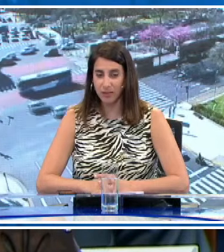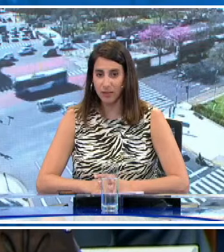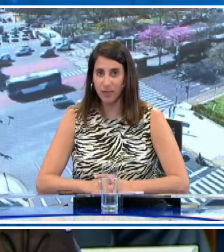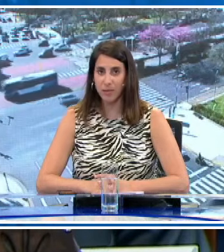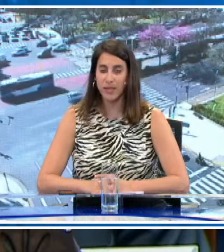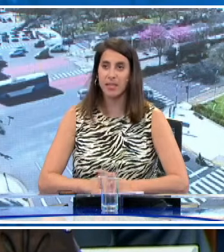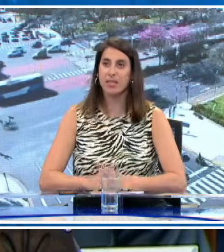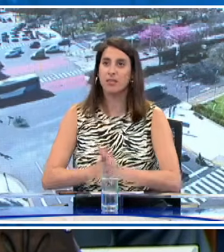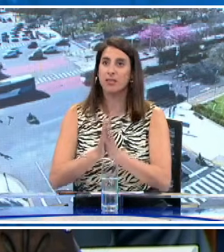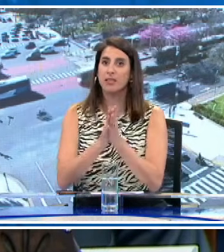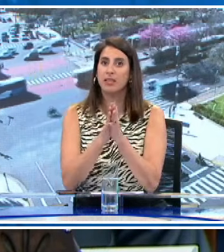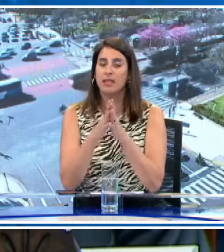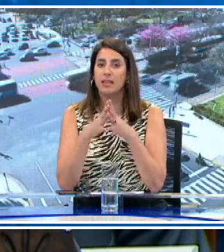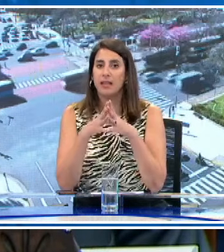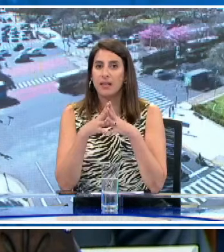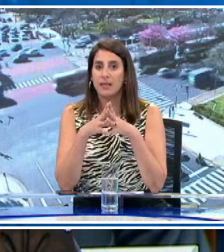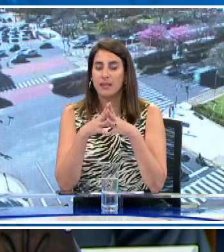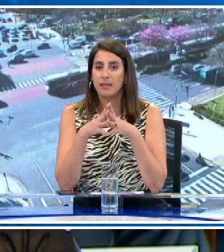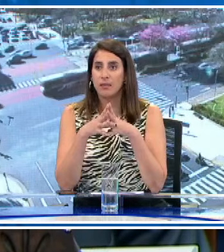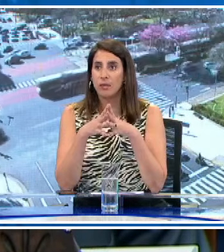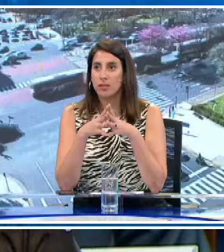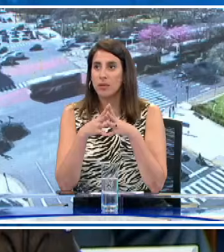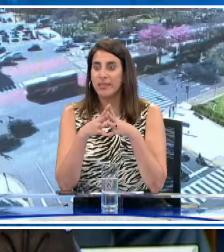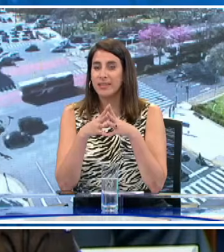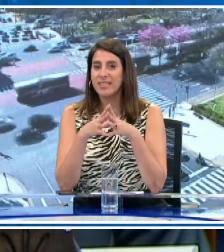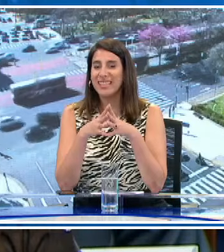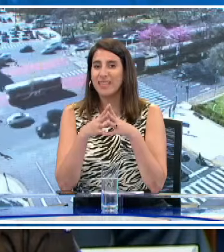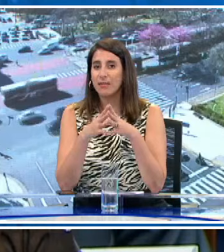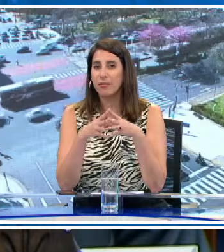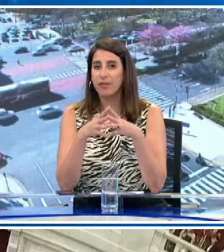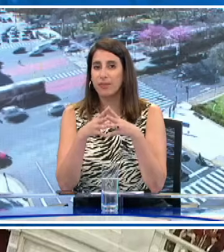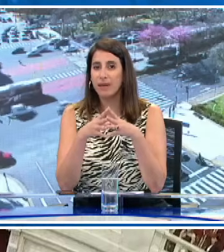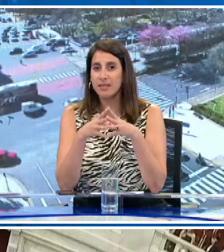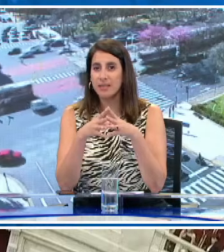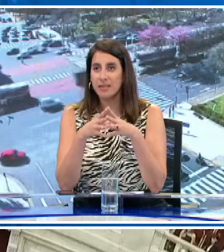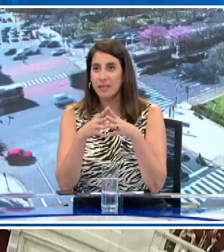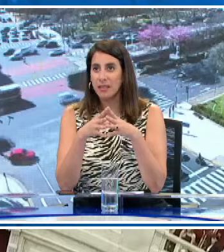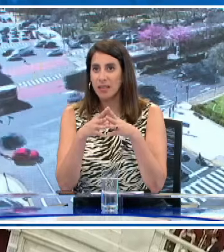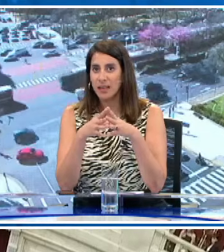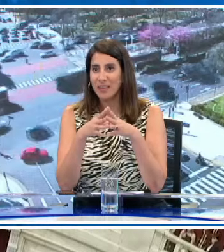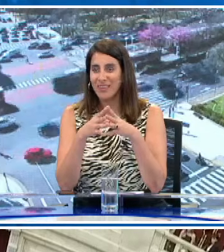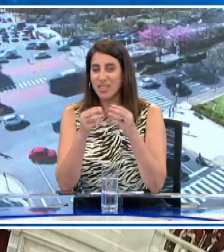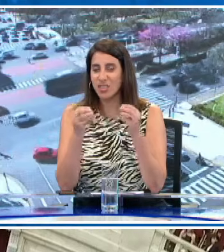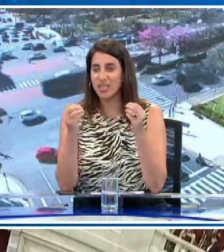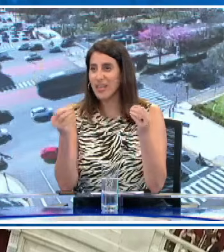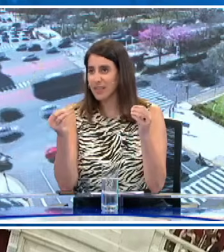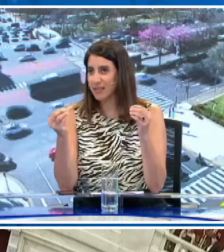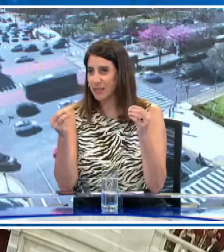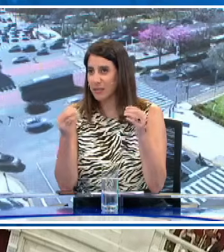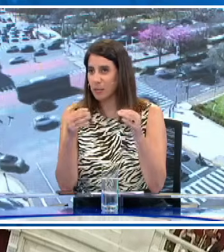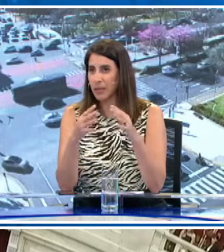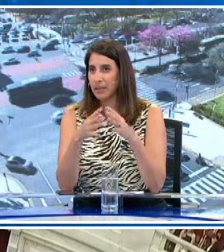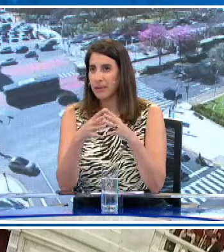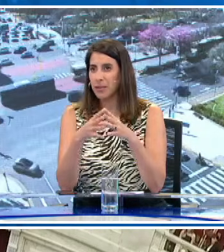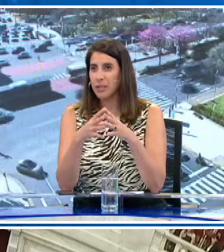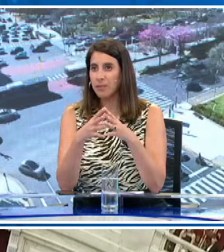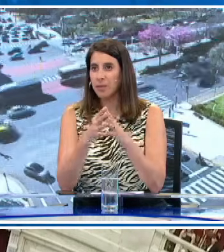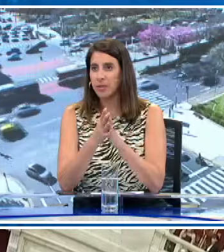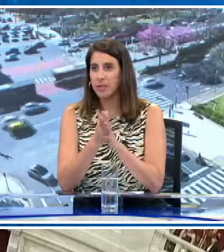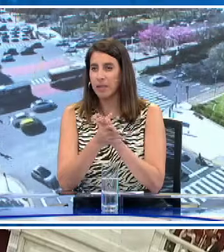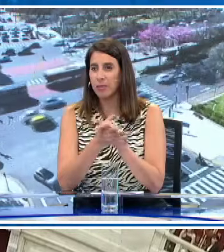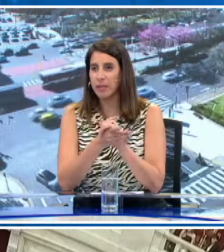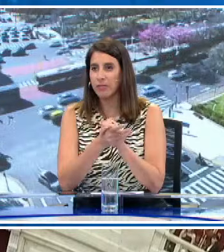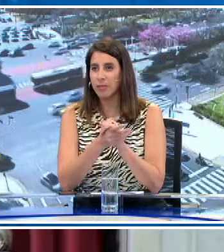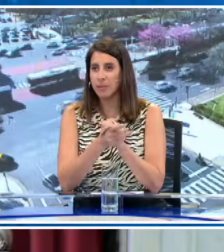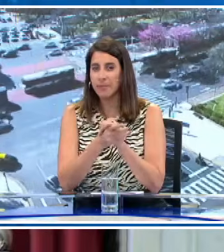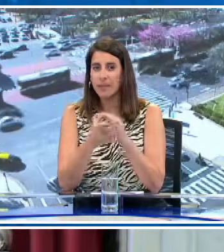lo venimos analizando, ¿no? Esta situación, como bien decís, de transformarse de ayornarse, ¿no? Como que el peronismo